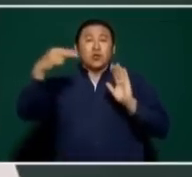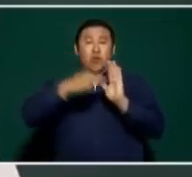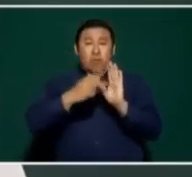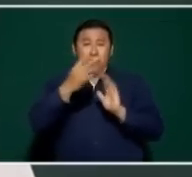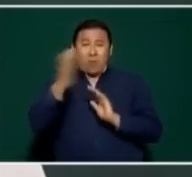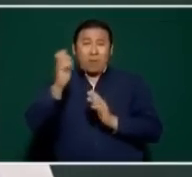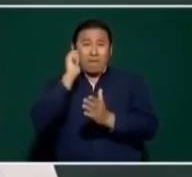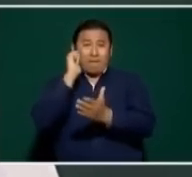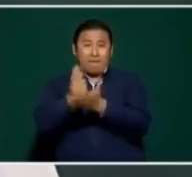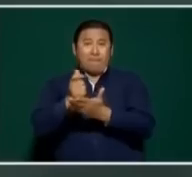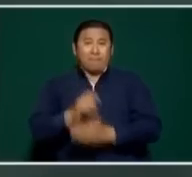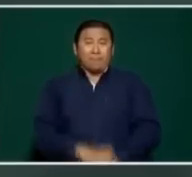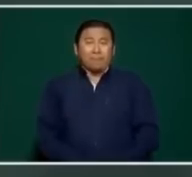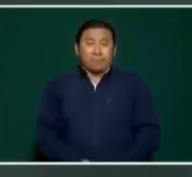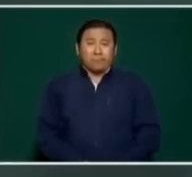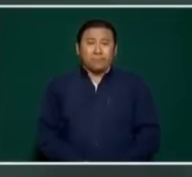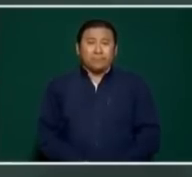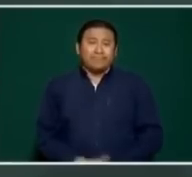2.400 pesos